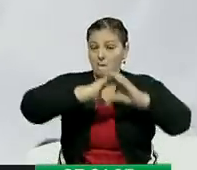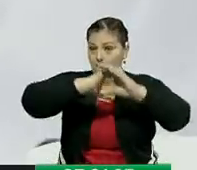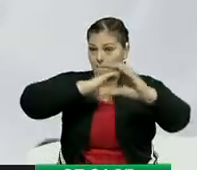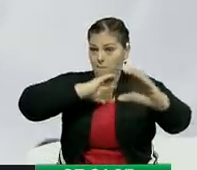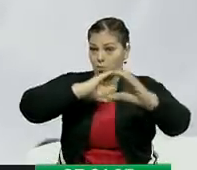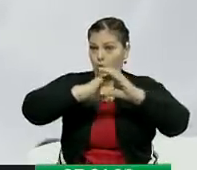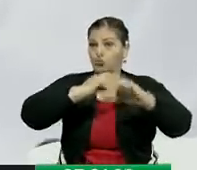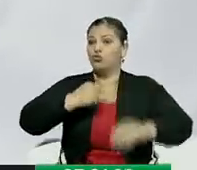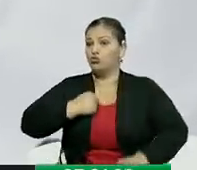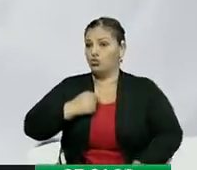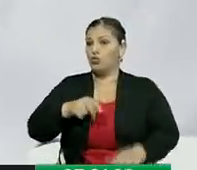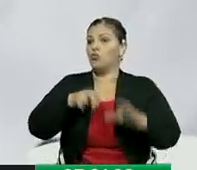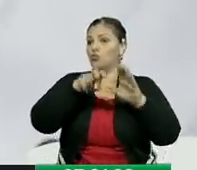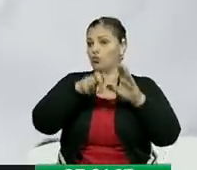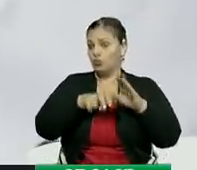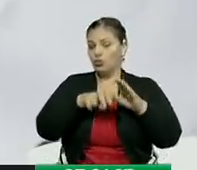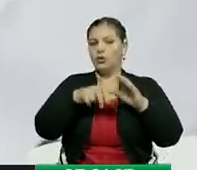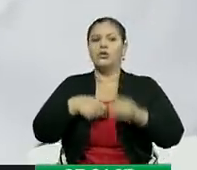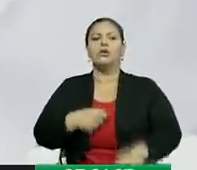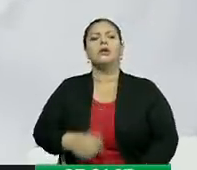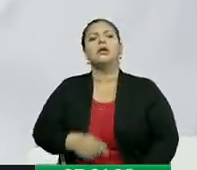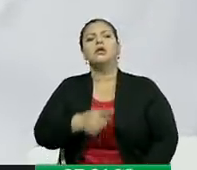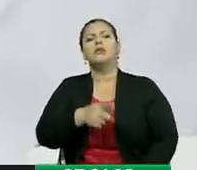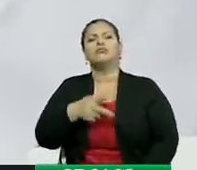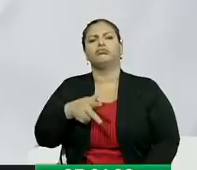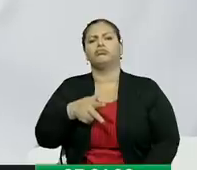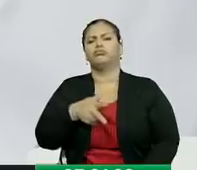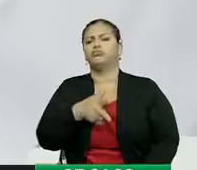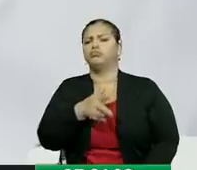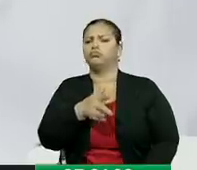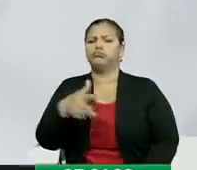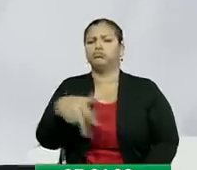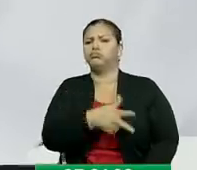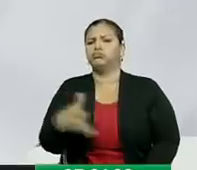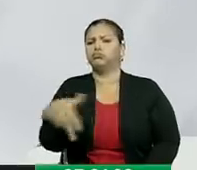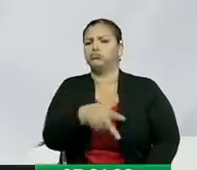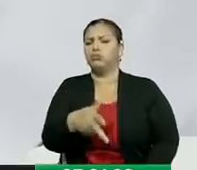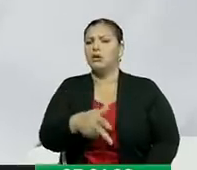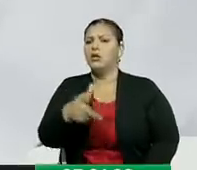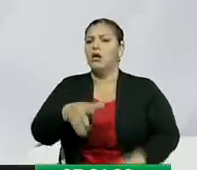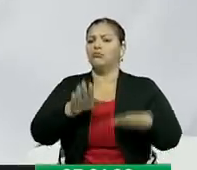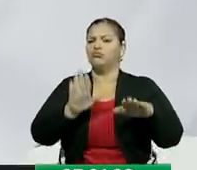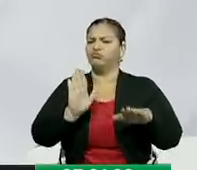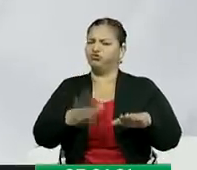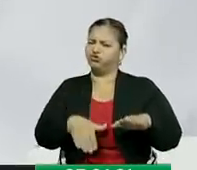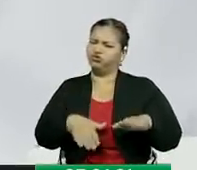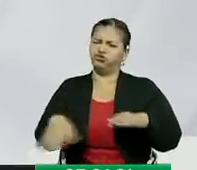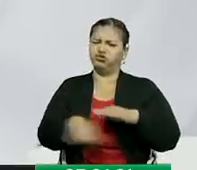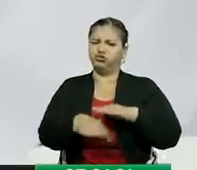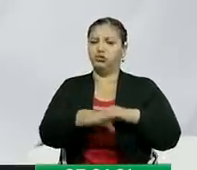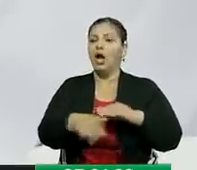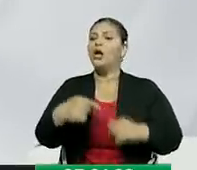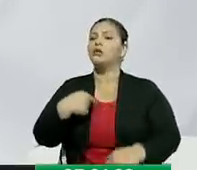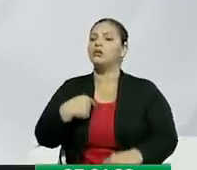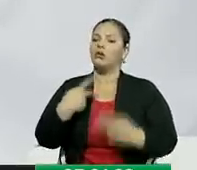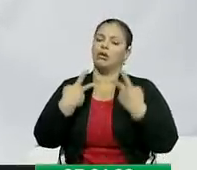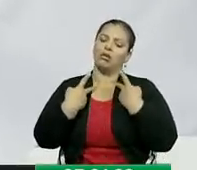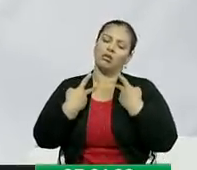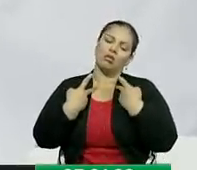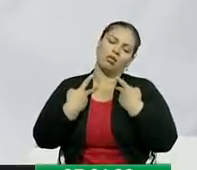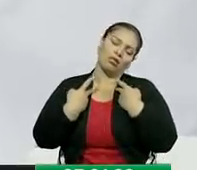cerca de los filos de esas barrancas, pero ahí ya no, ahí me quedé dormido y no recuerdo nada, solo creo que escuchaba